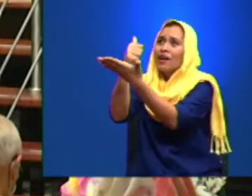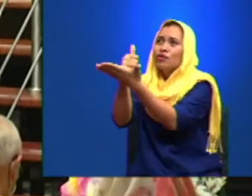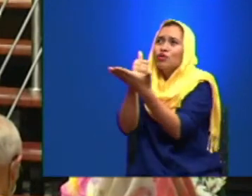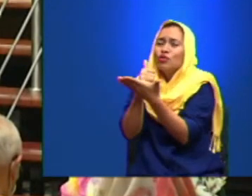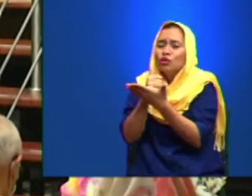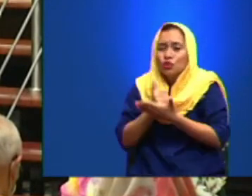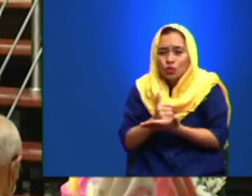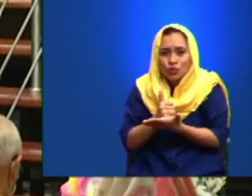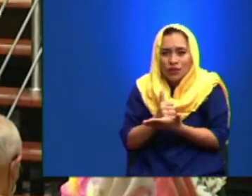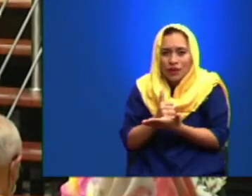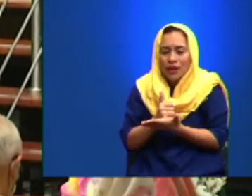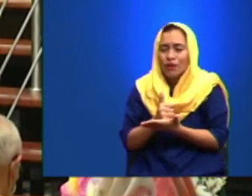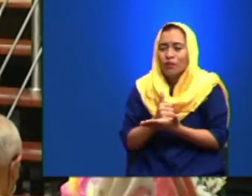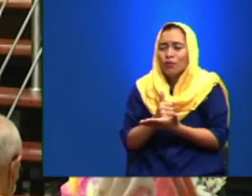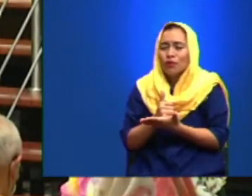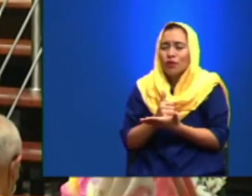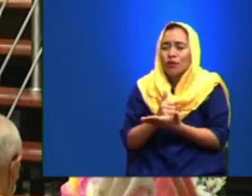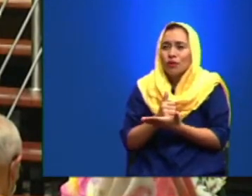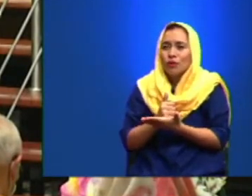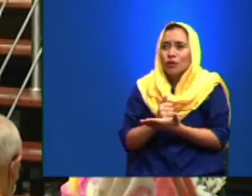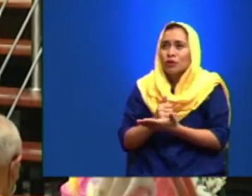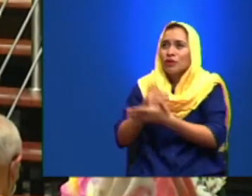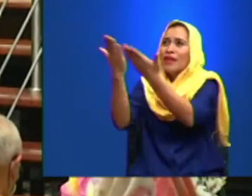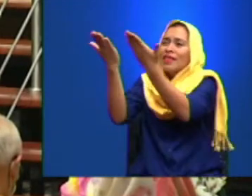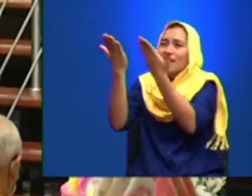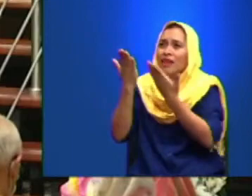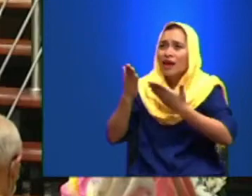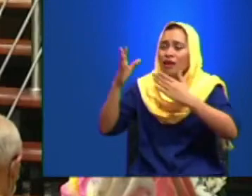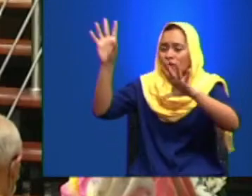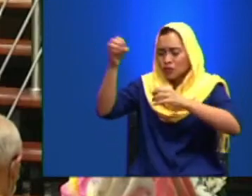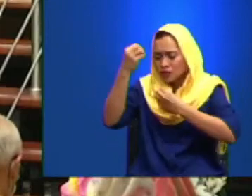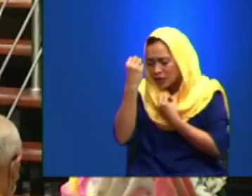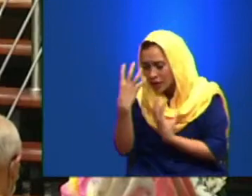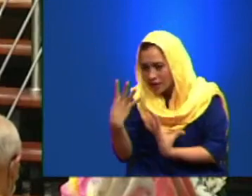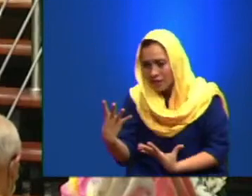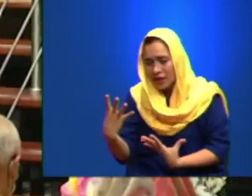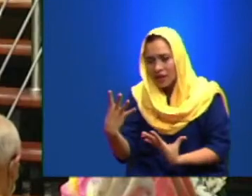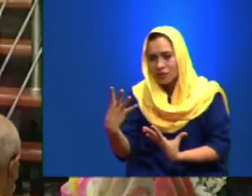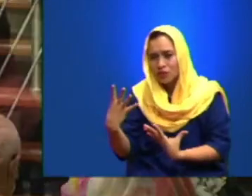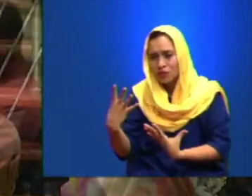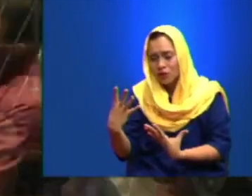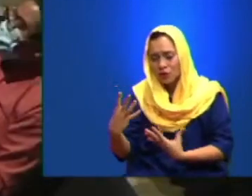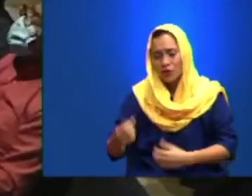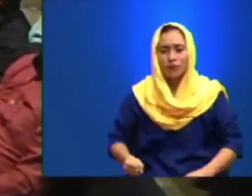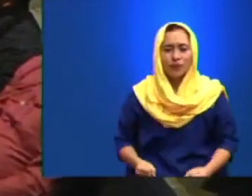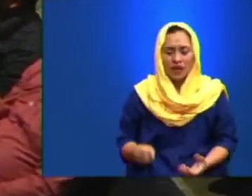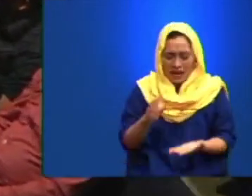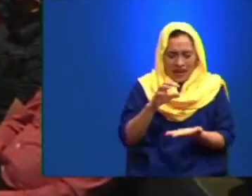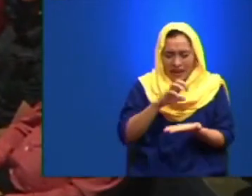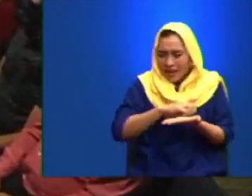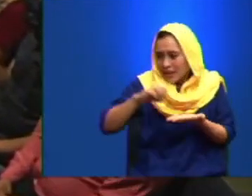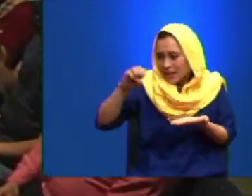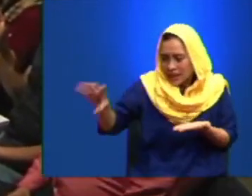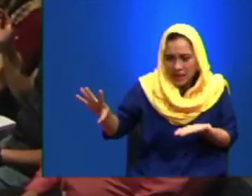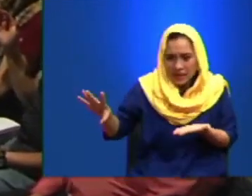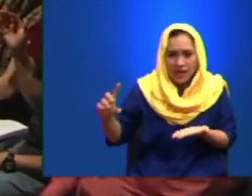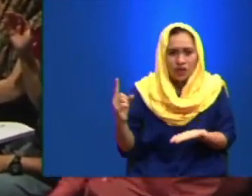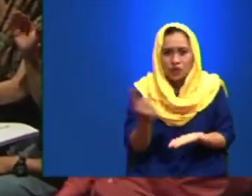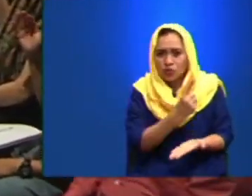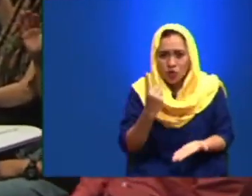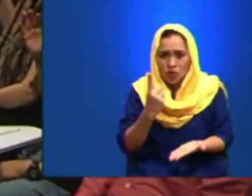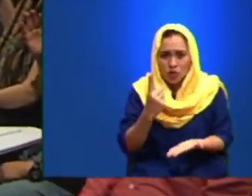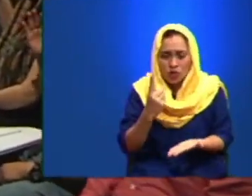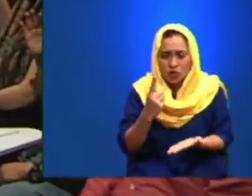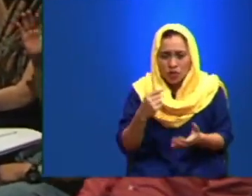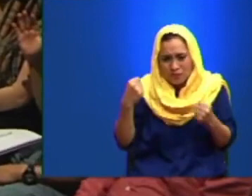para despojarnos de todas las cosas que nos puedan estar estorbando en esta carrera última milla señor